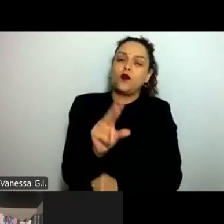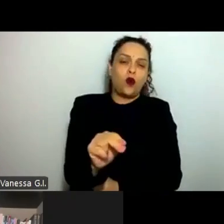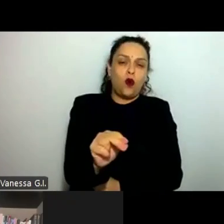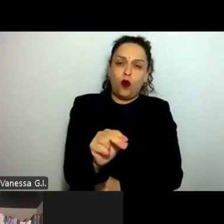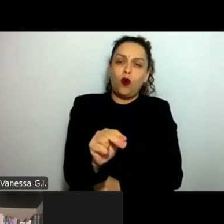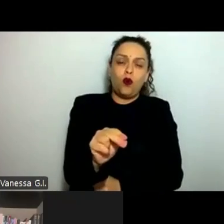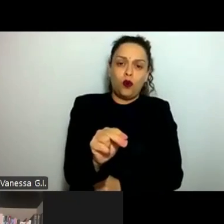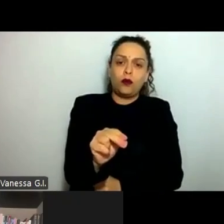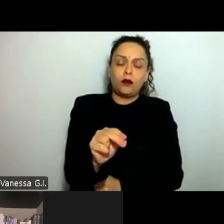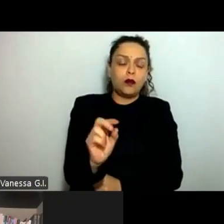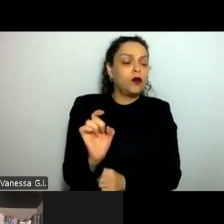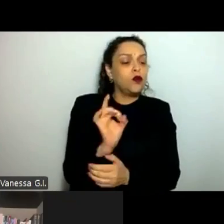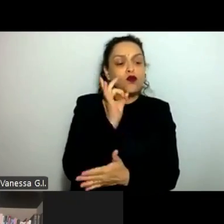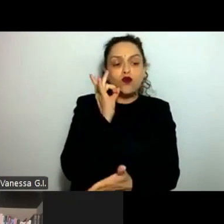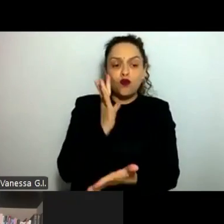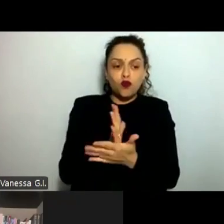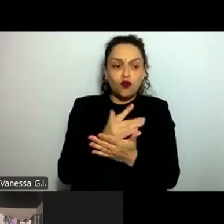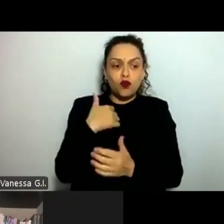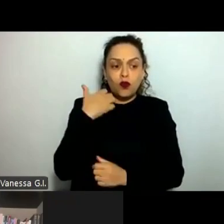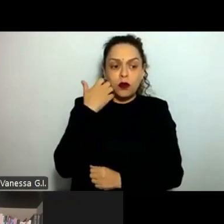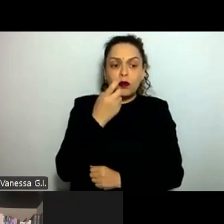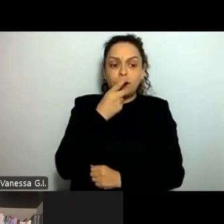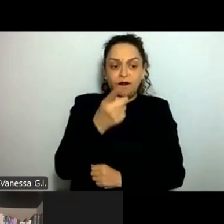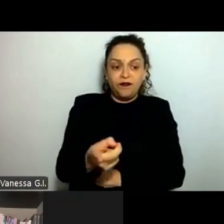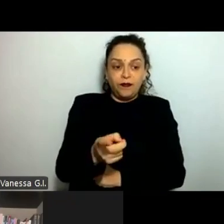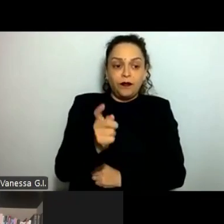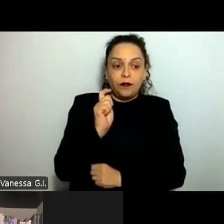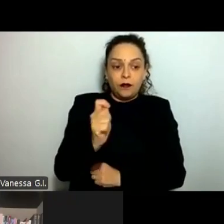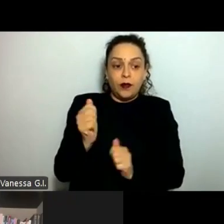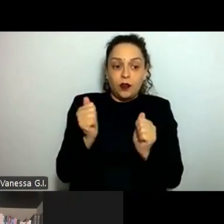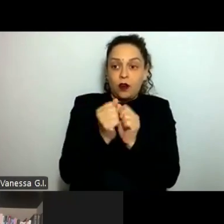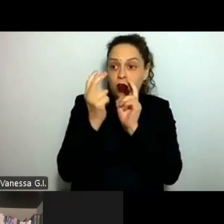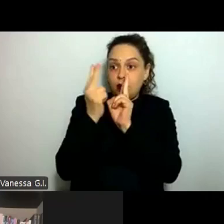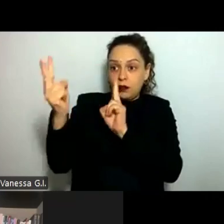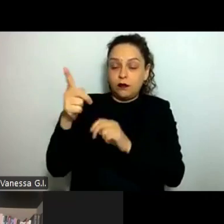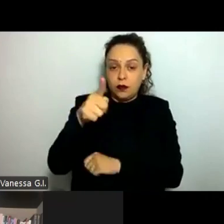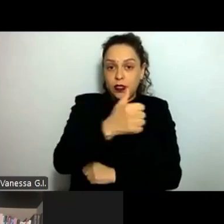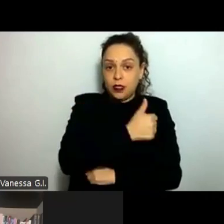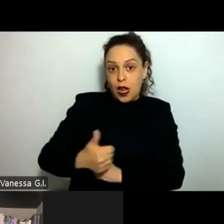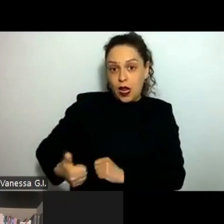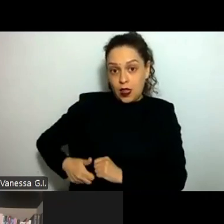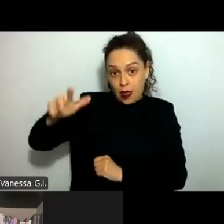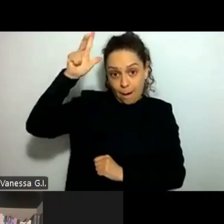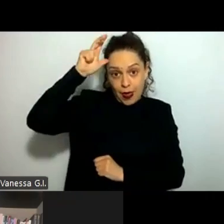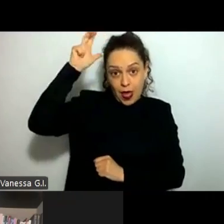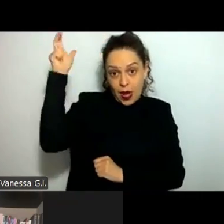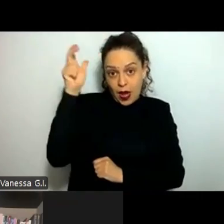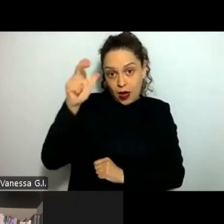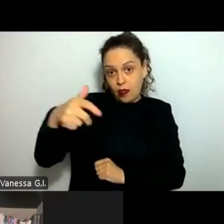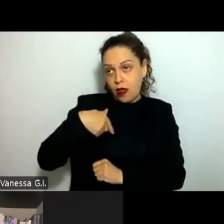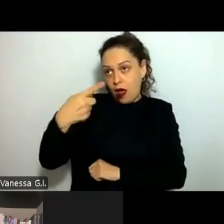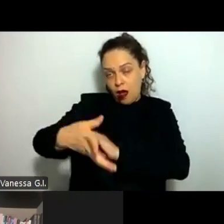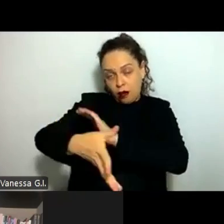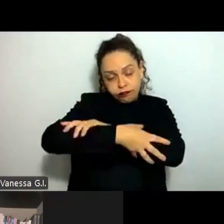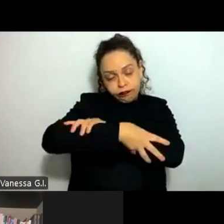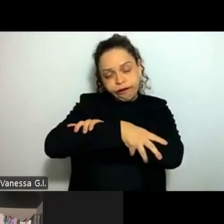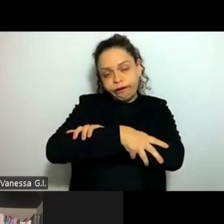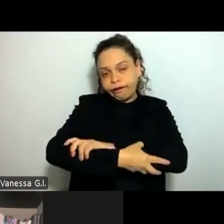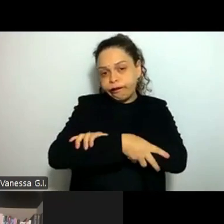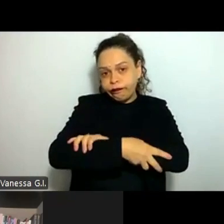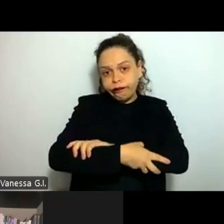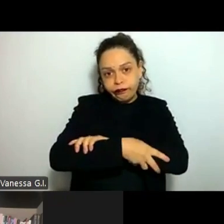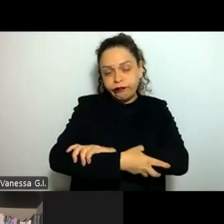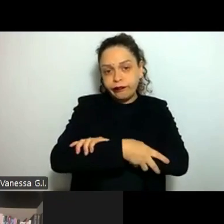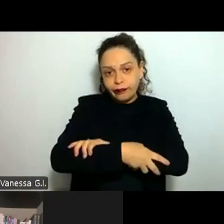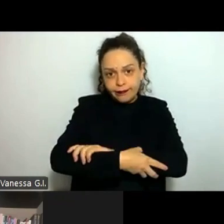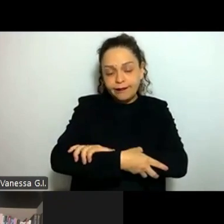Y solamente quiero manifestar mi solidaridad con los vecinos de Miguel Hidalgo. A la propia alcaldía ha sido muy enfática en